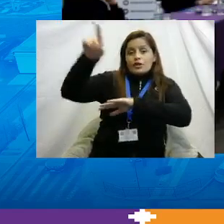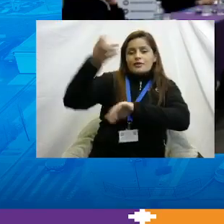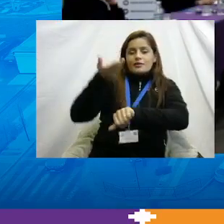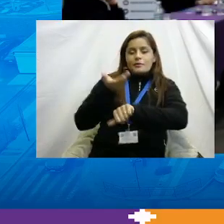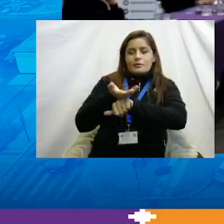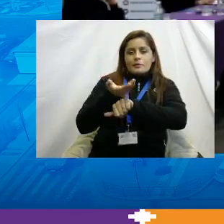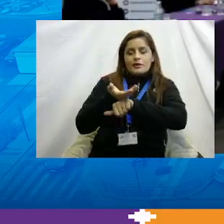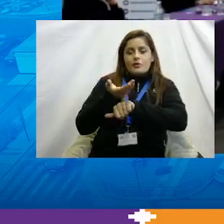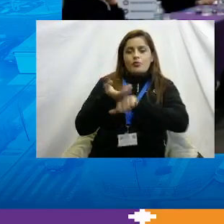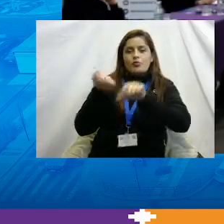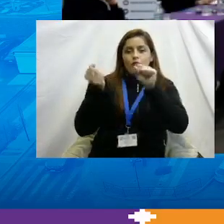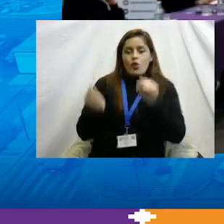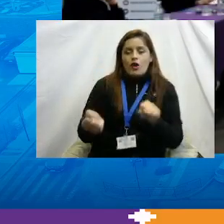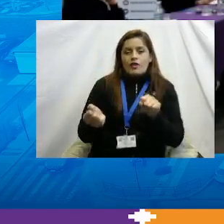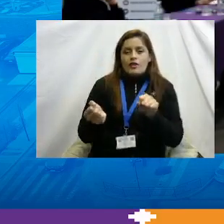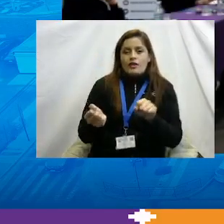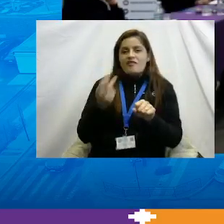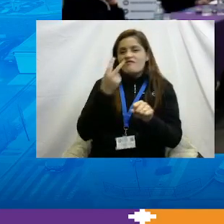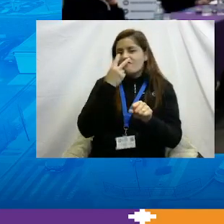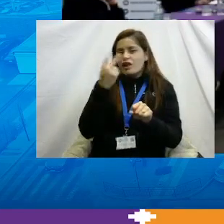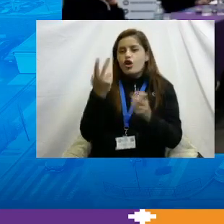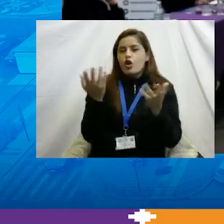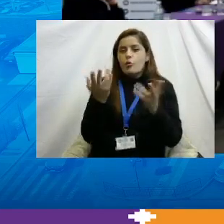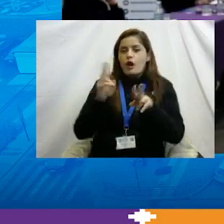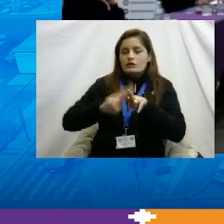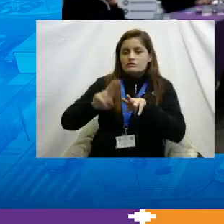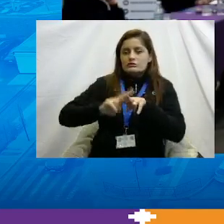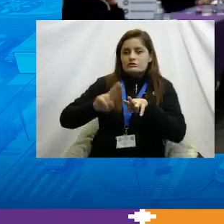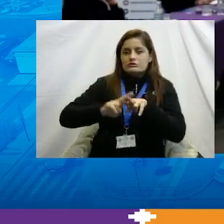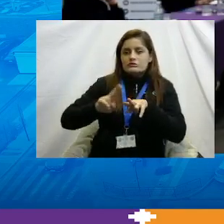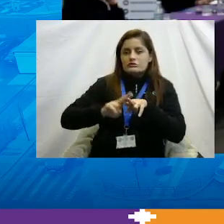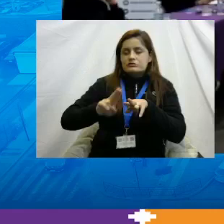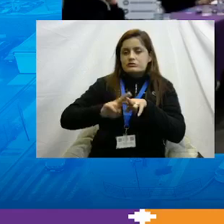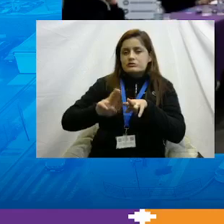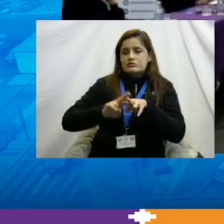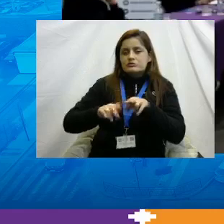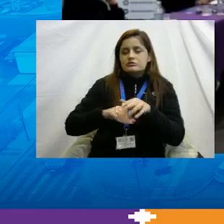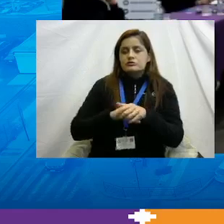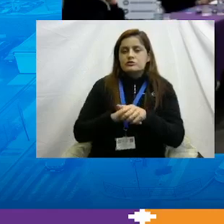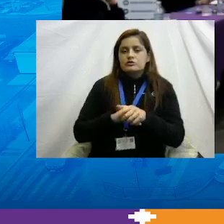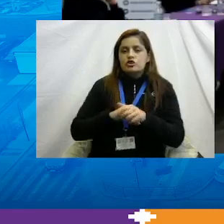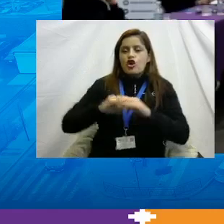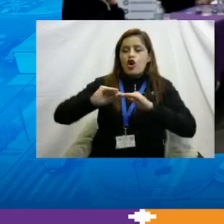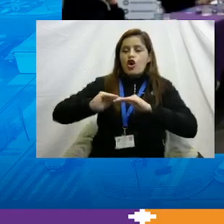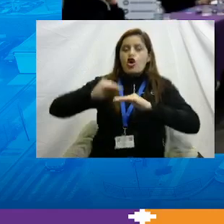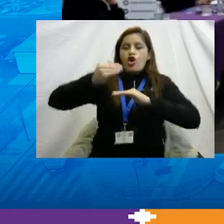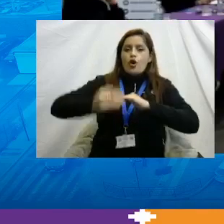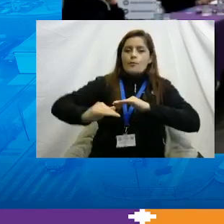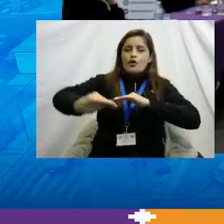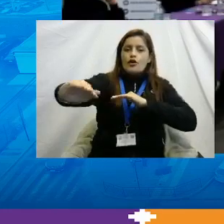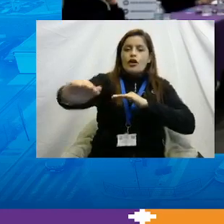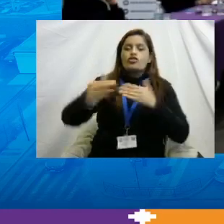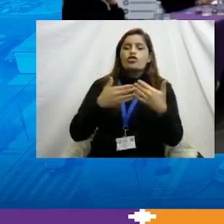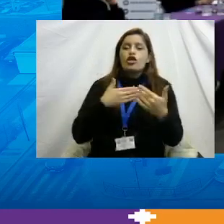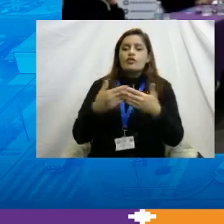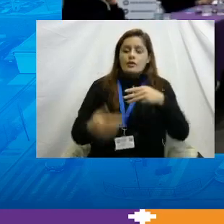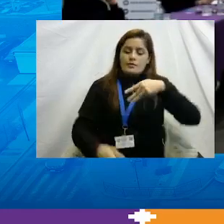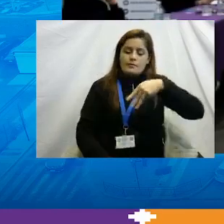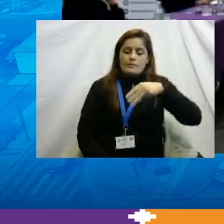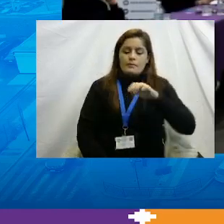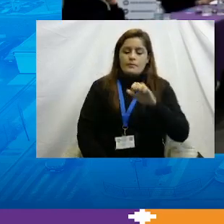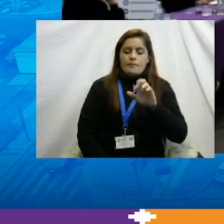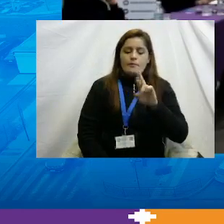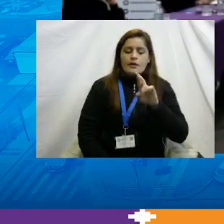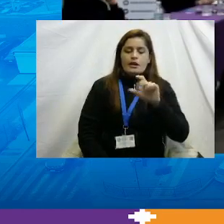piden si se puede ver la factibilidad de instalar, con quien sea pertinente obviamente, un lomo de toro en Avenida Merced, entre